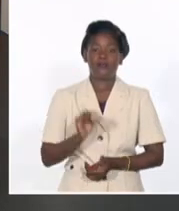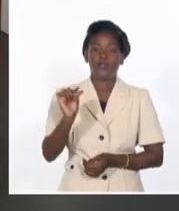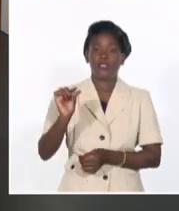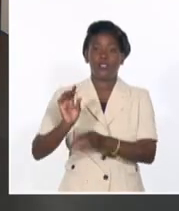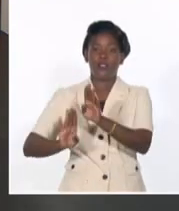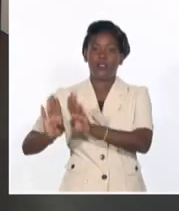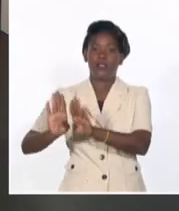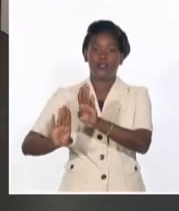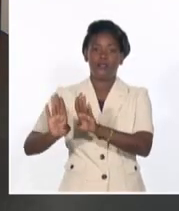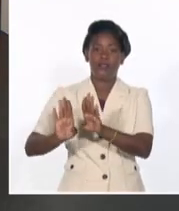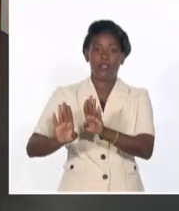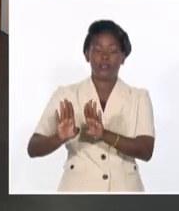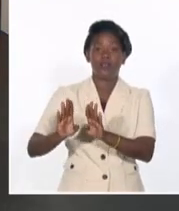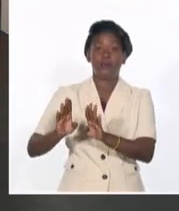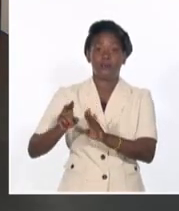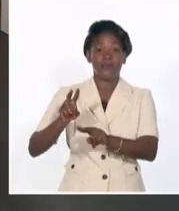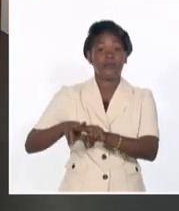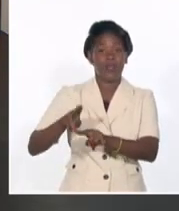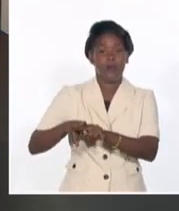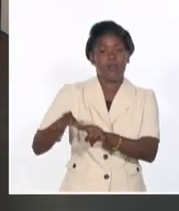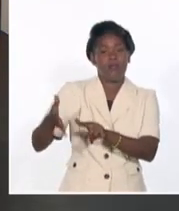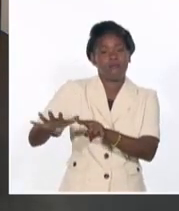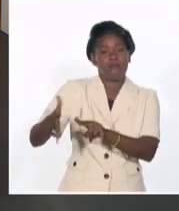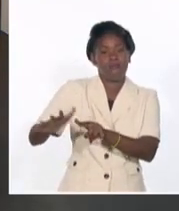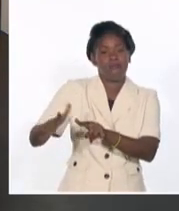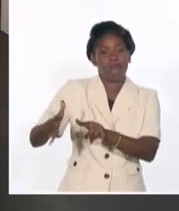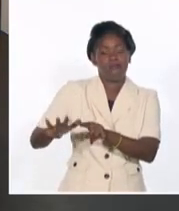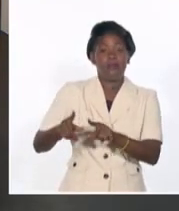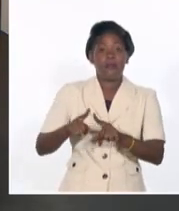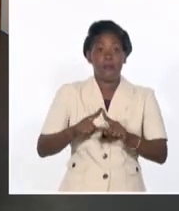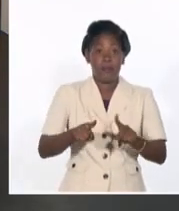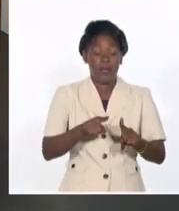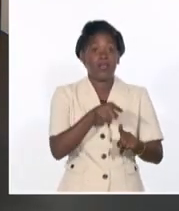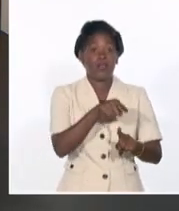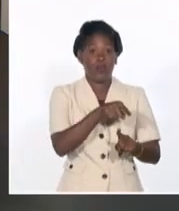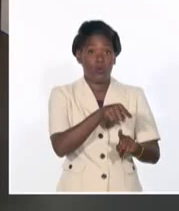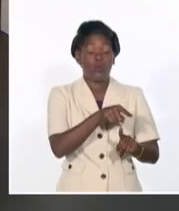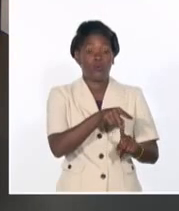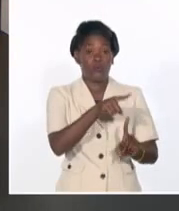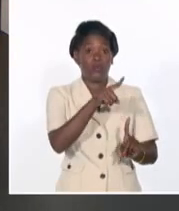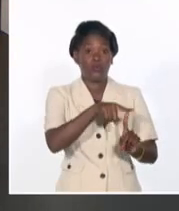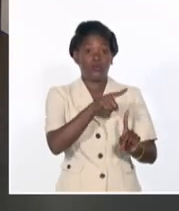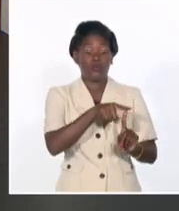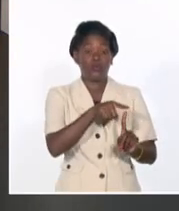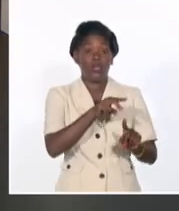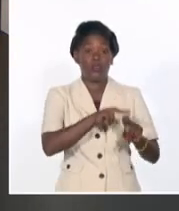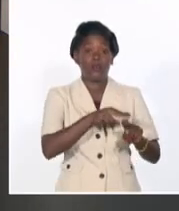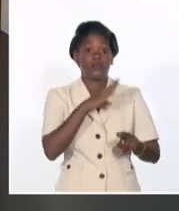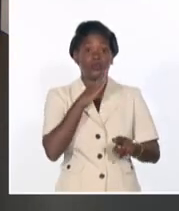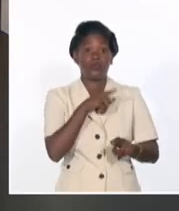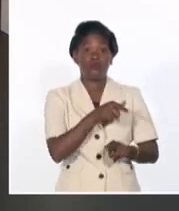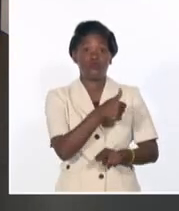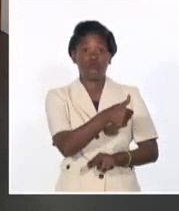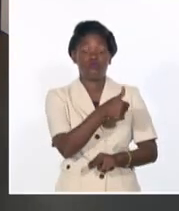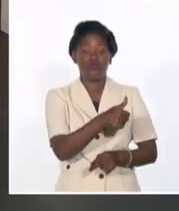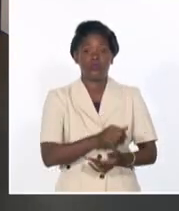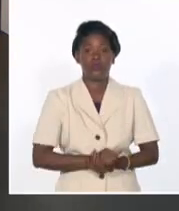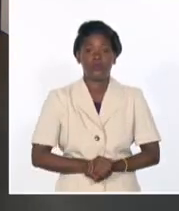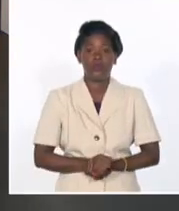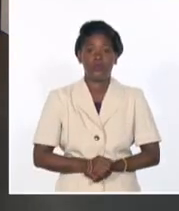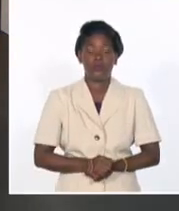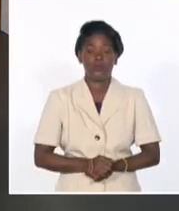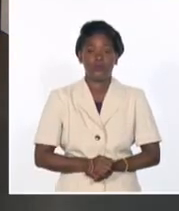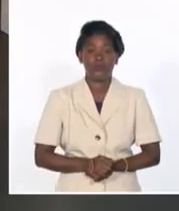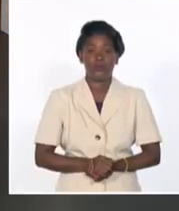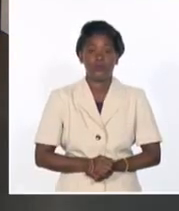aspecto que Industriales supera a Las Tunas, porque en el picheo y en el bateo los leñadores han sido mejores. El promedio de carreras limpias